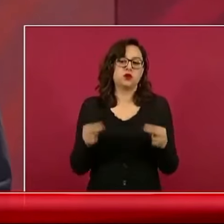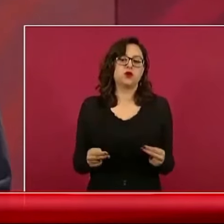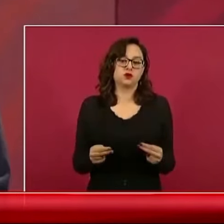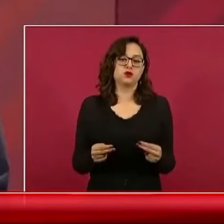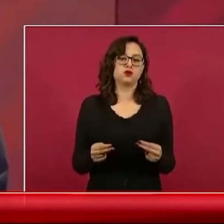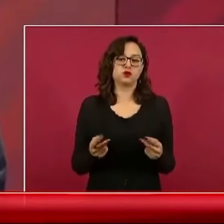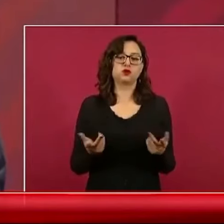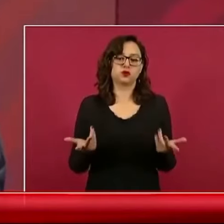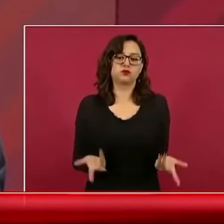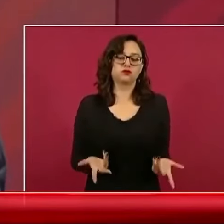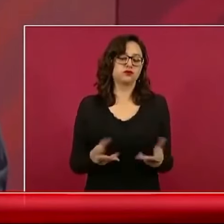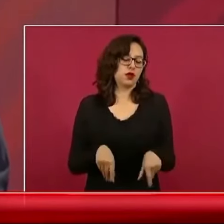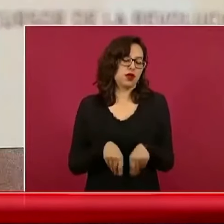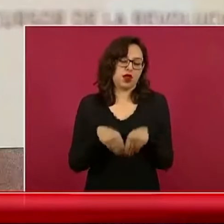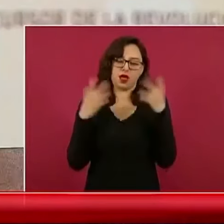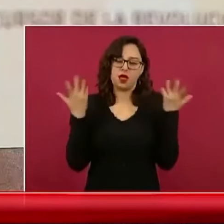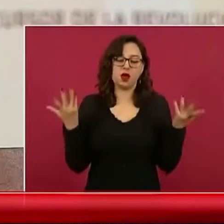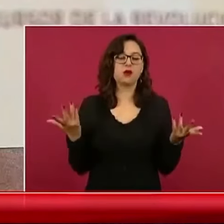production